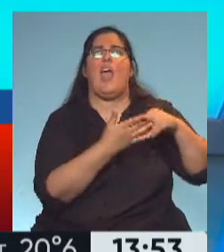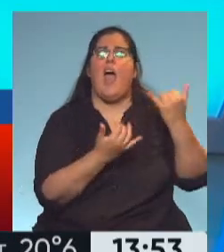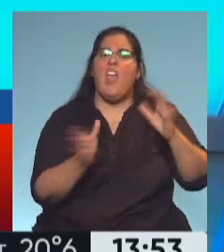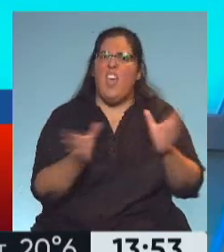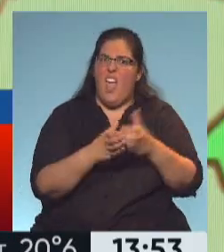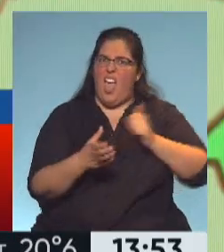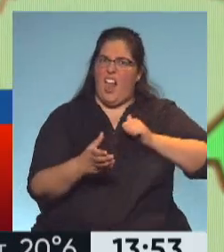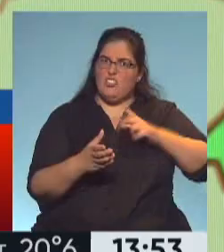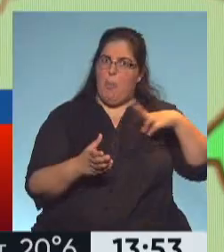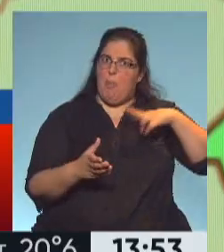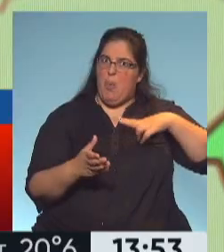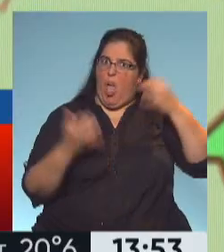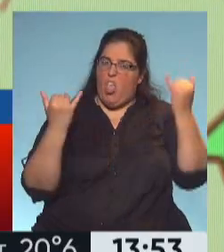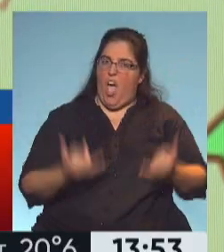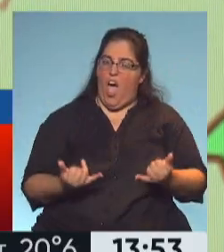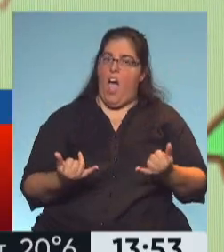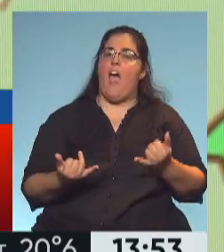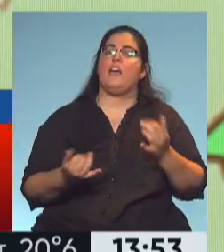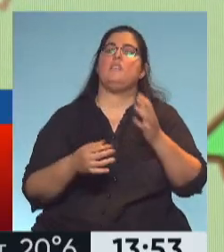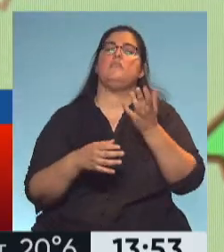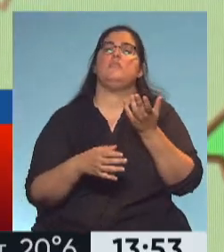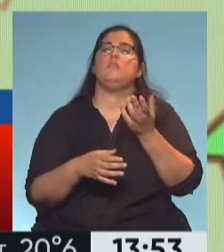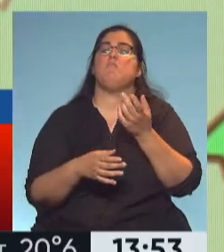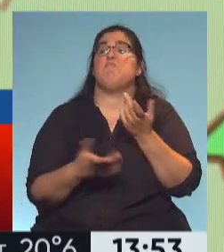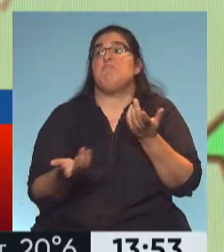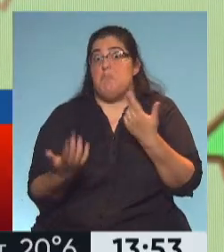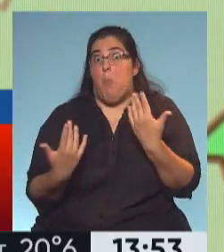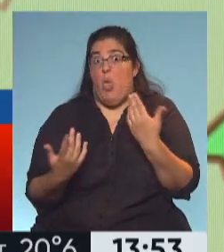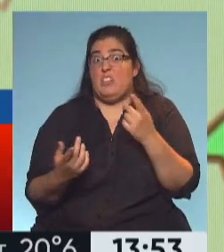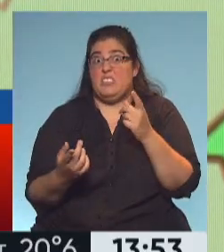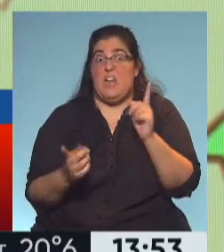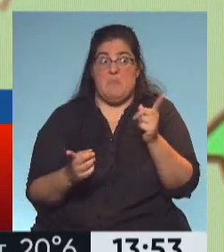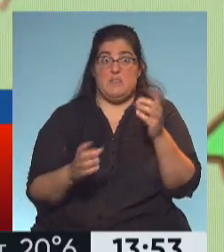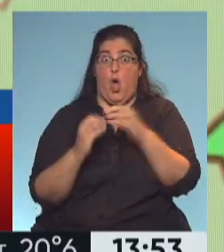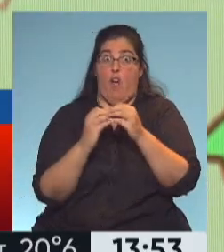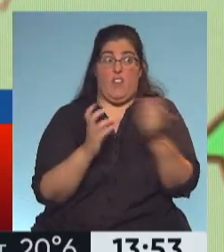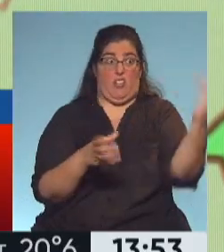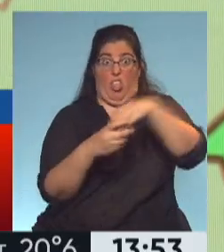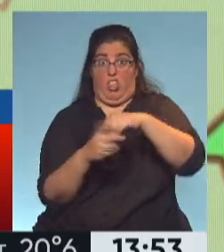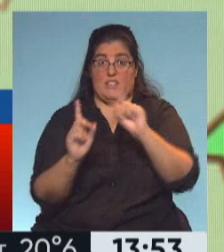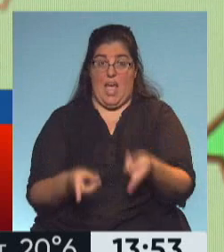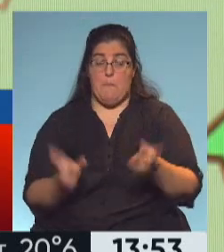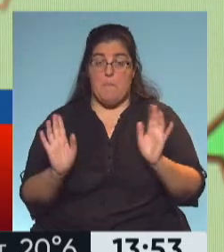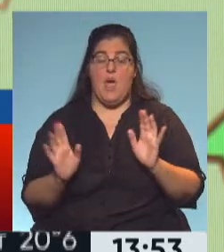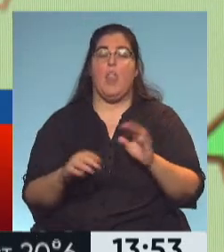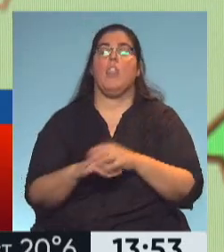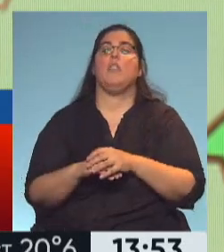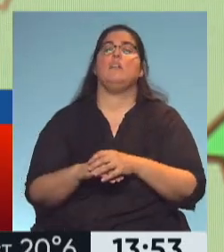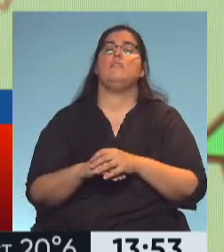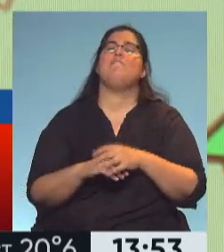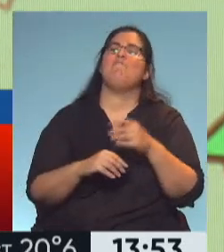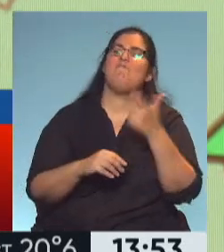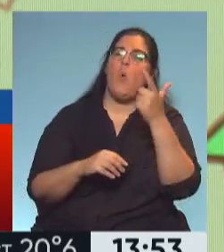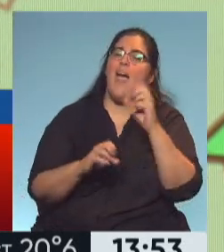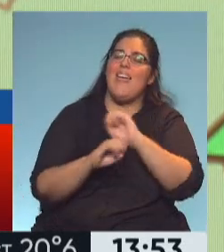lo cual no descontaría que algo tengan que ver, no descartaría que tengan que ver algo con este conflicto, del cual, repito, todavía no hay